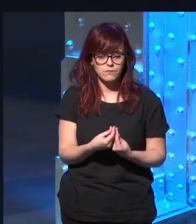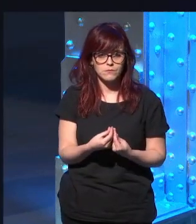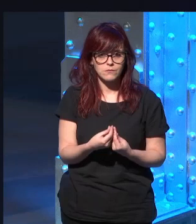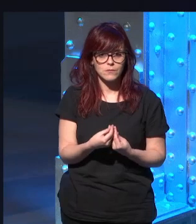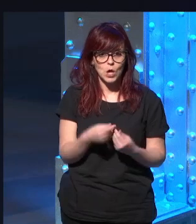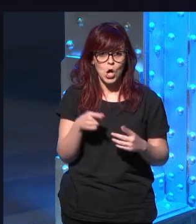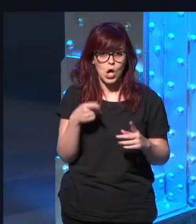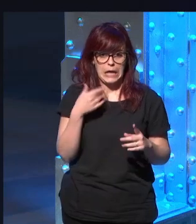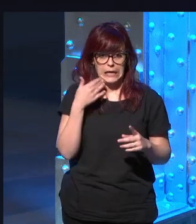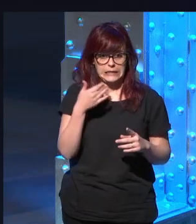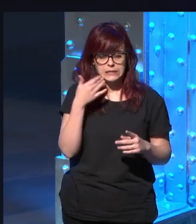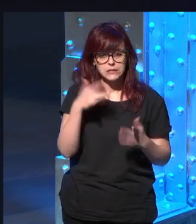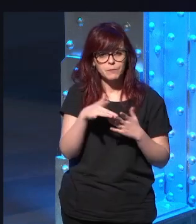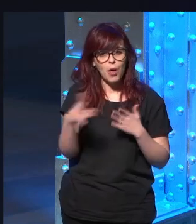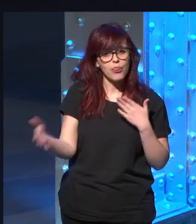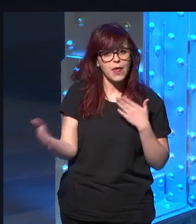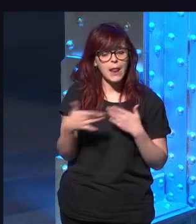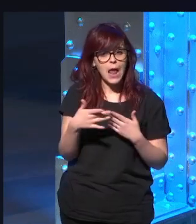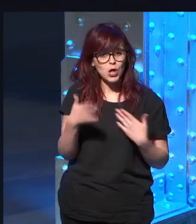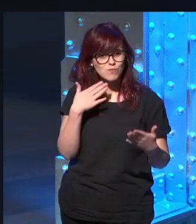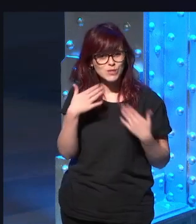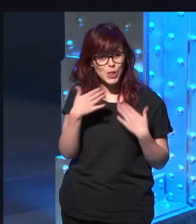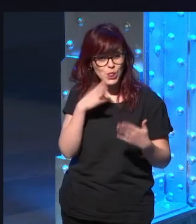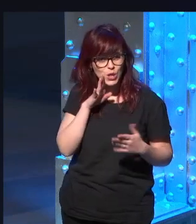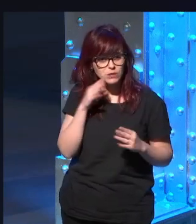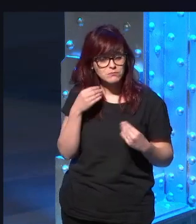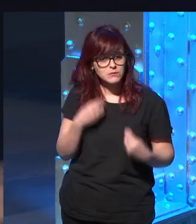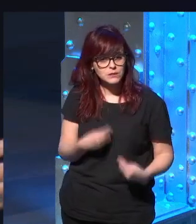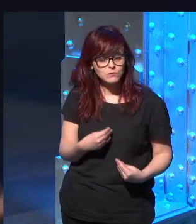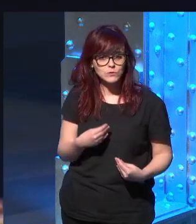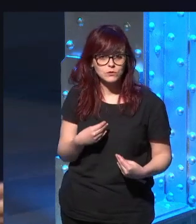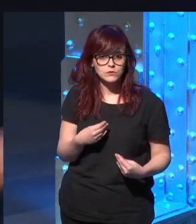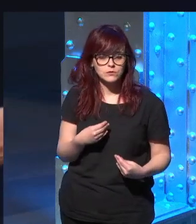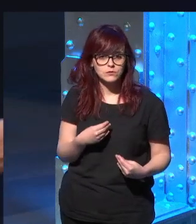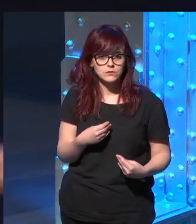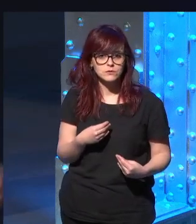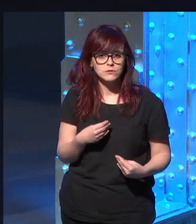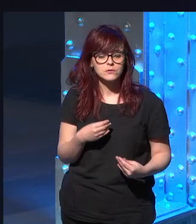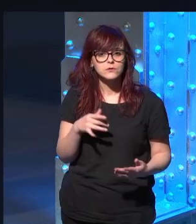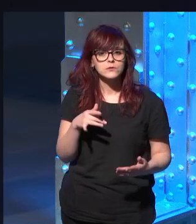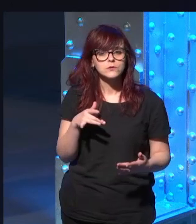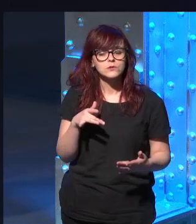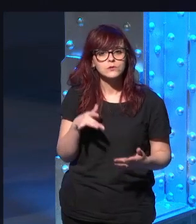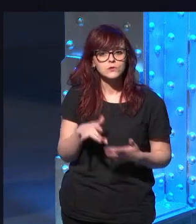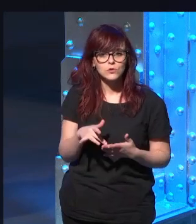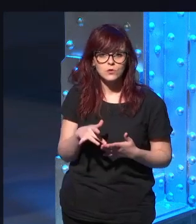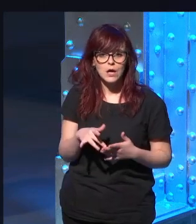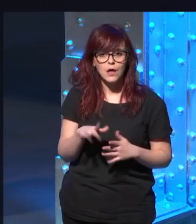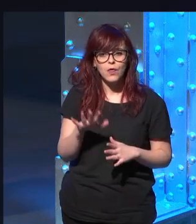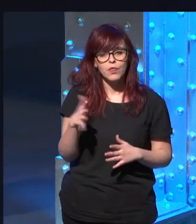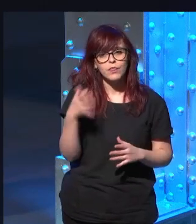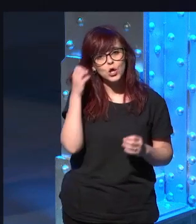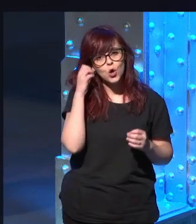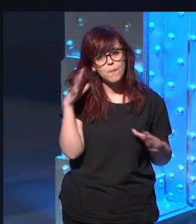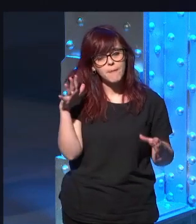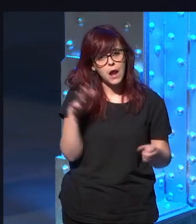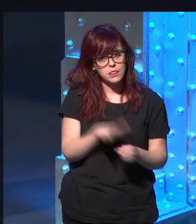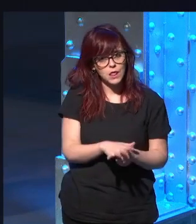Por cerrar, como digo, la conversación, me gustaría plantearos qué le diríais, por ejemplo, a alguno de los 5 marcianos que hoy